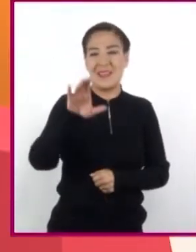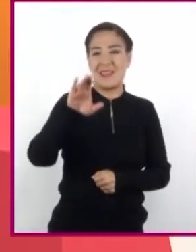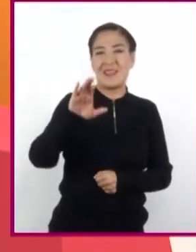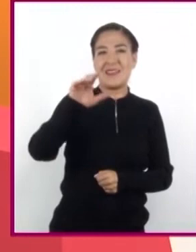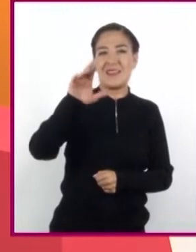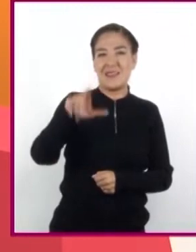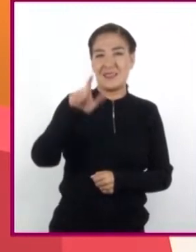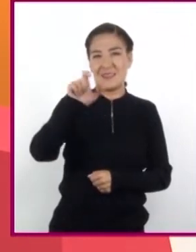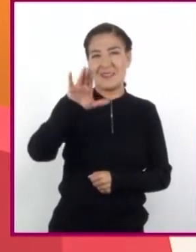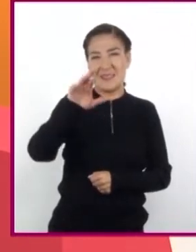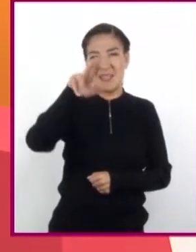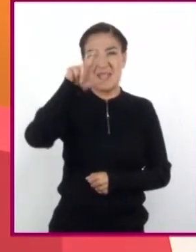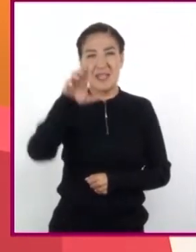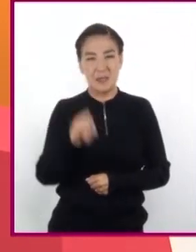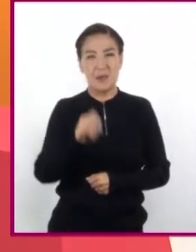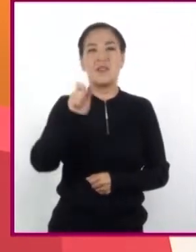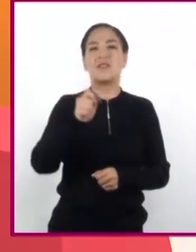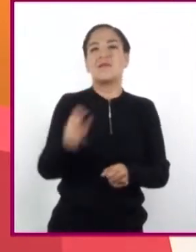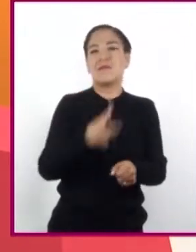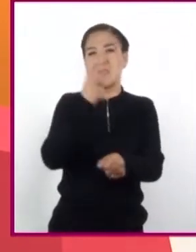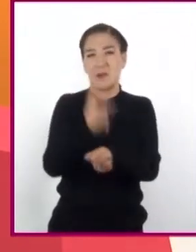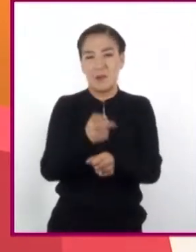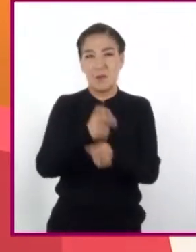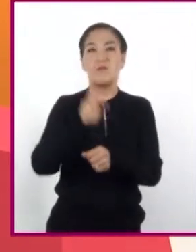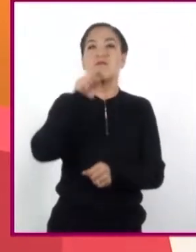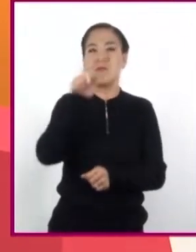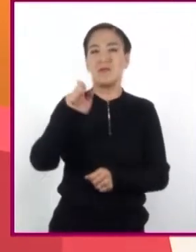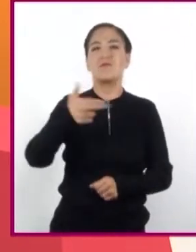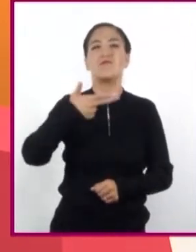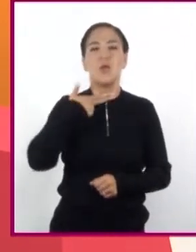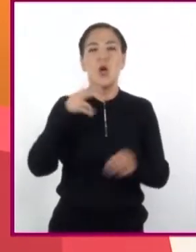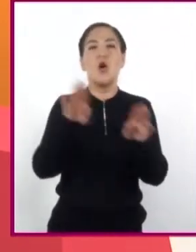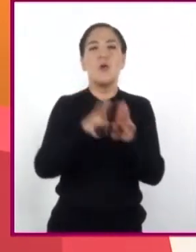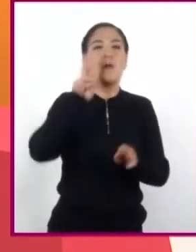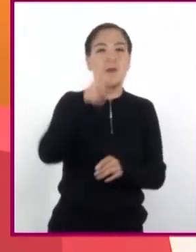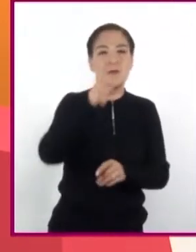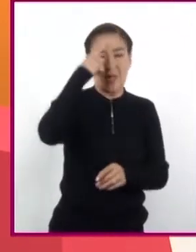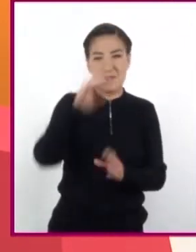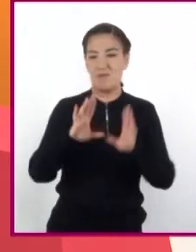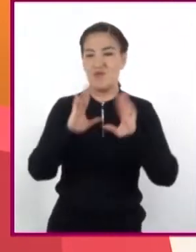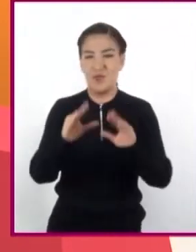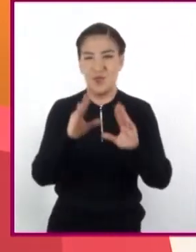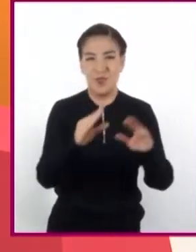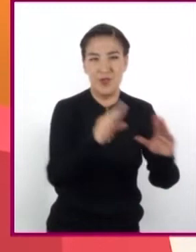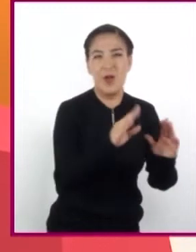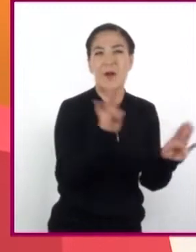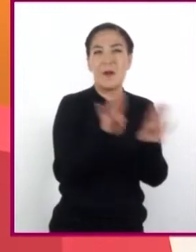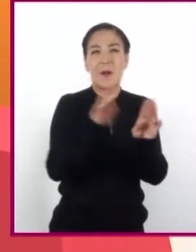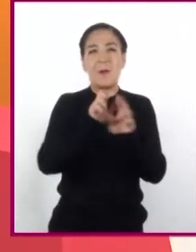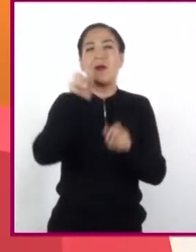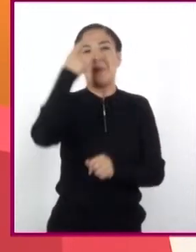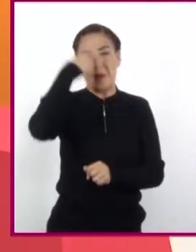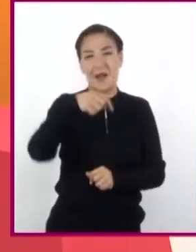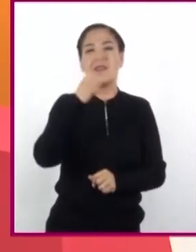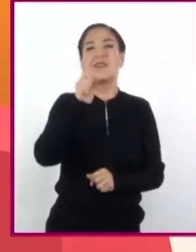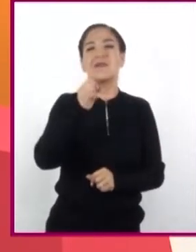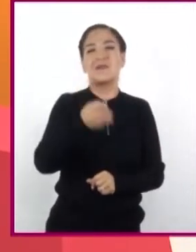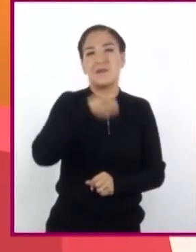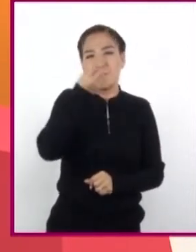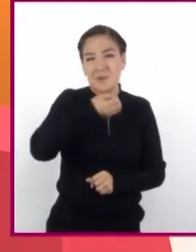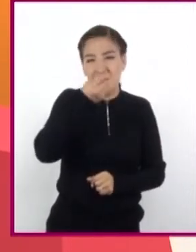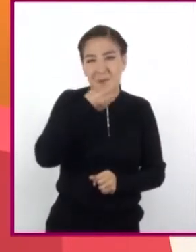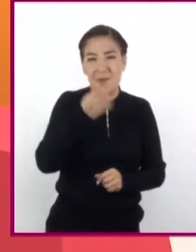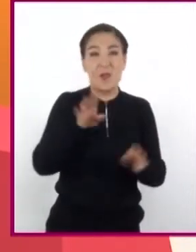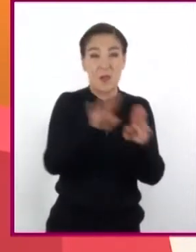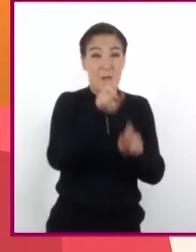el obispo planteaban concentrar a los indígenas en un lugar para catequizarlos, sin tomar en consideración que muchos no